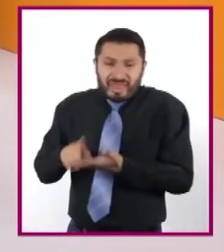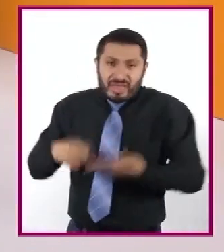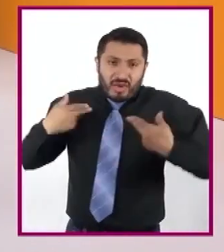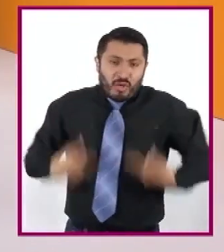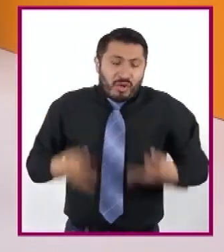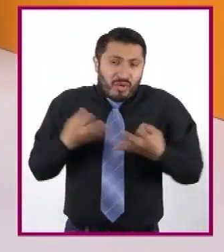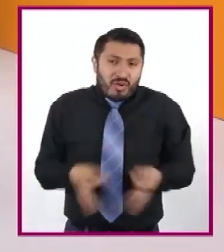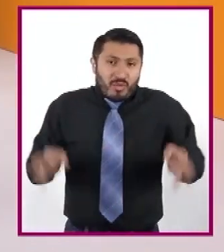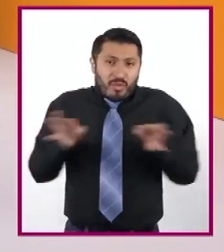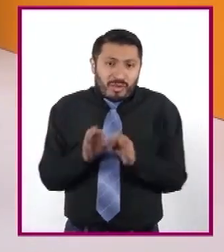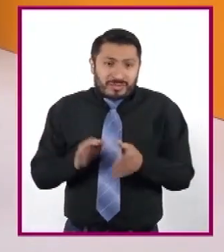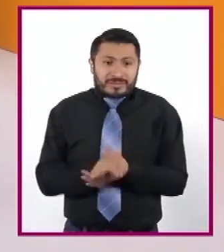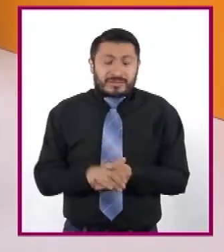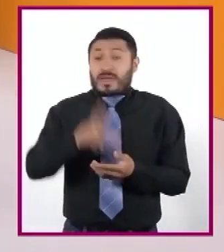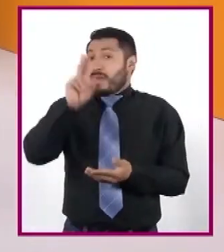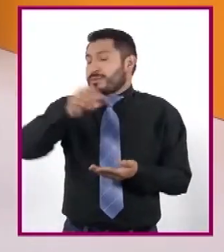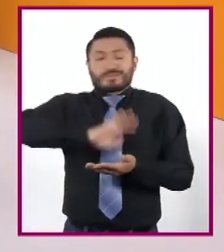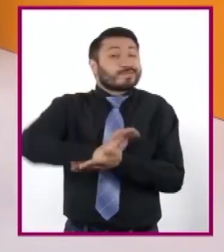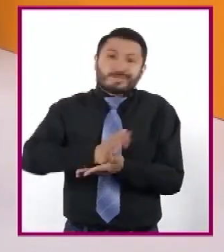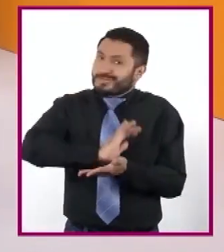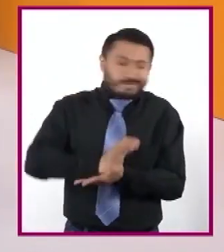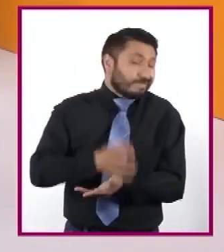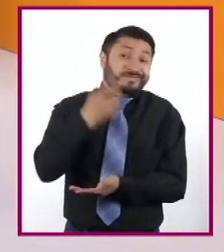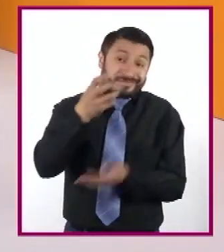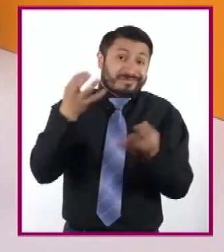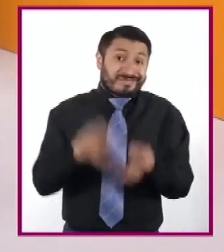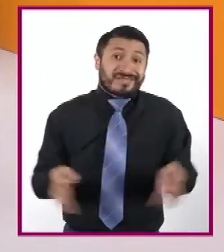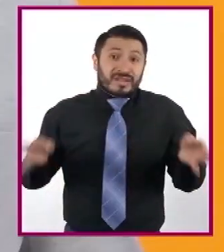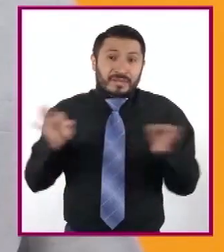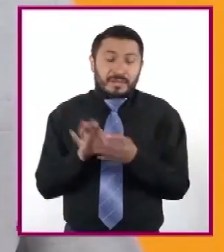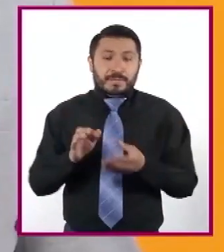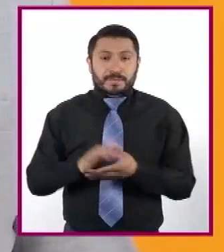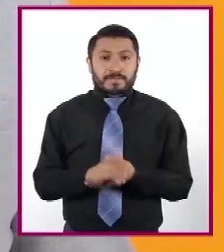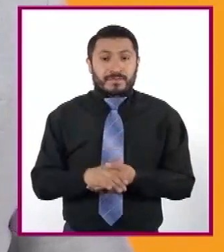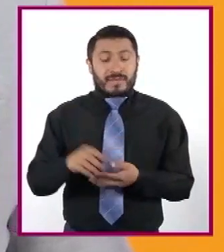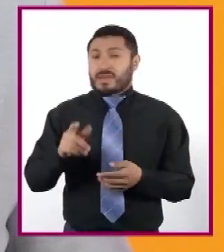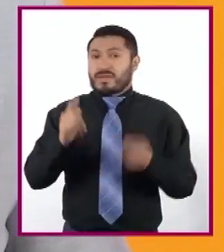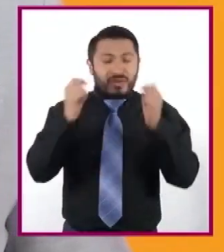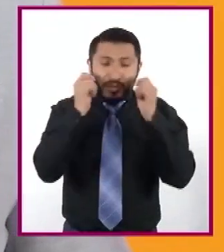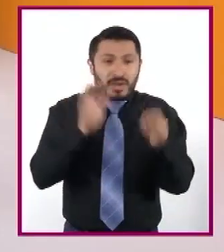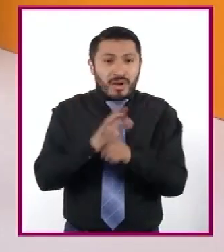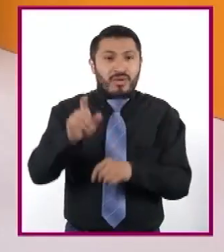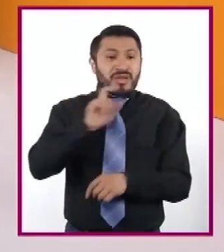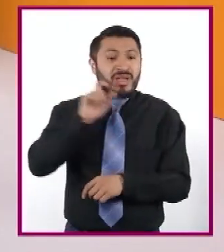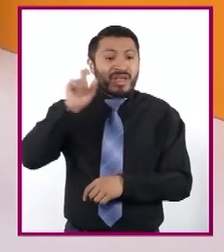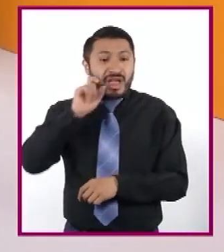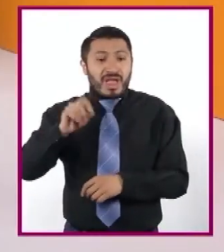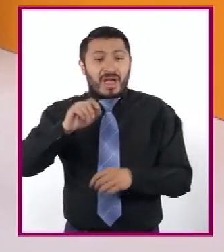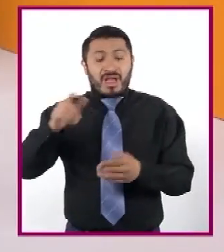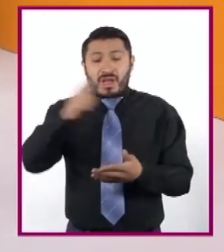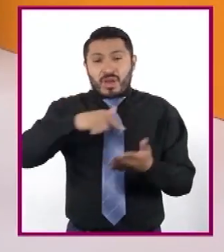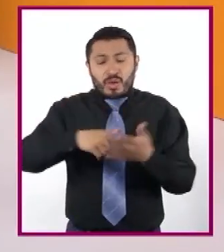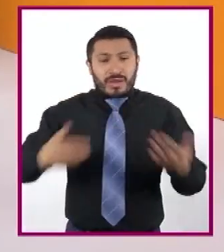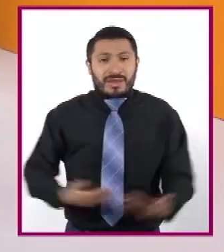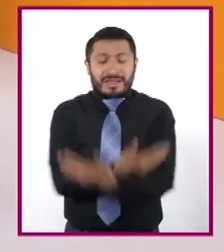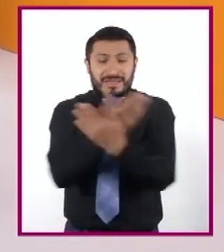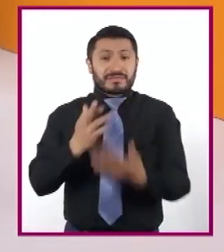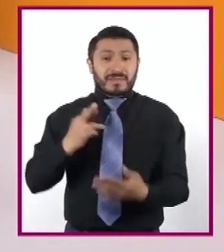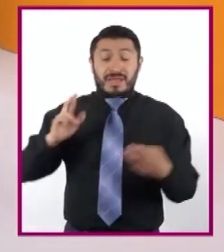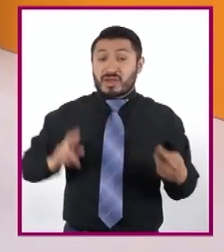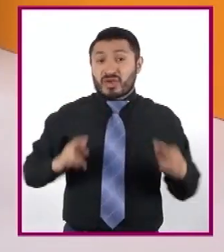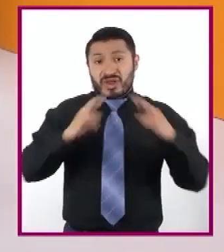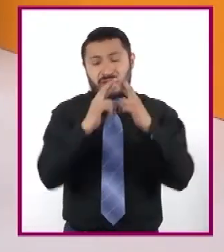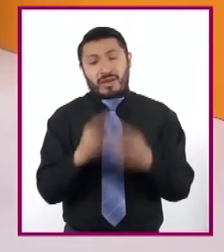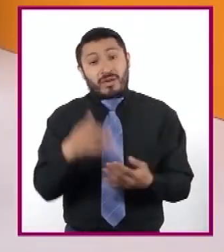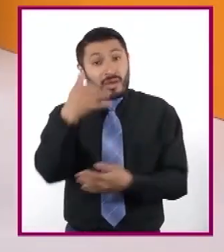es a no ser discriminado, sí, ni por nuestra sexualidad, origen étnico, religión y,